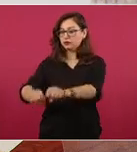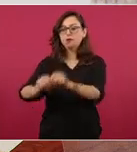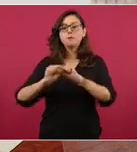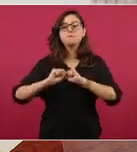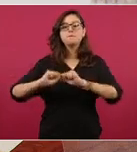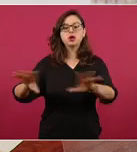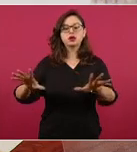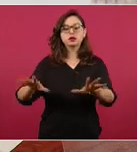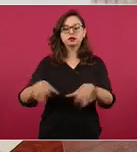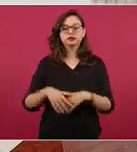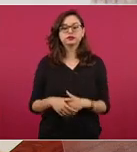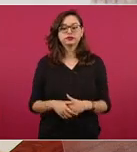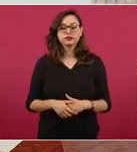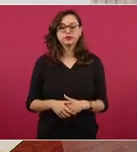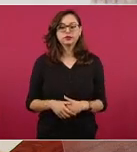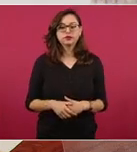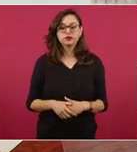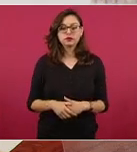a la